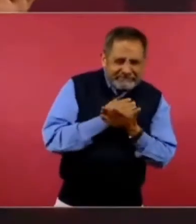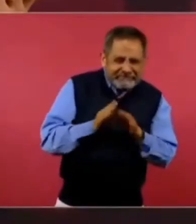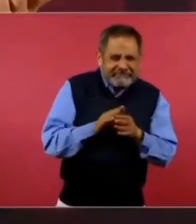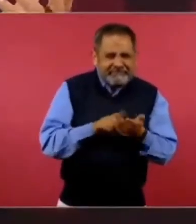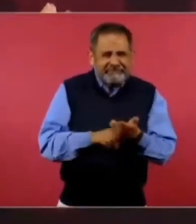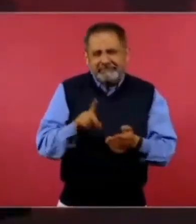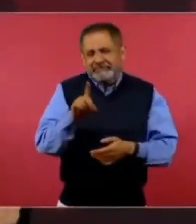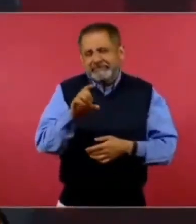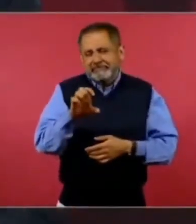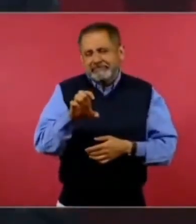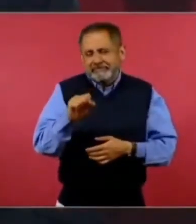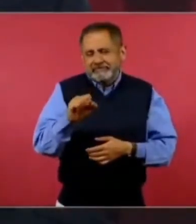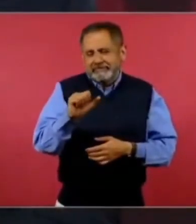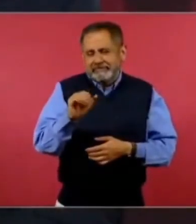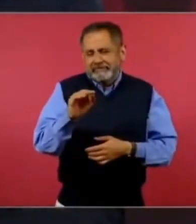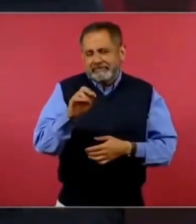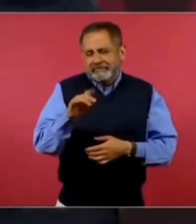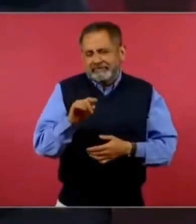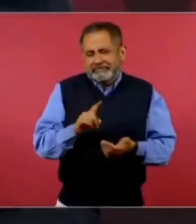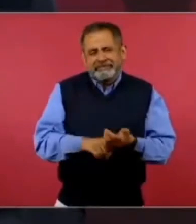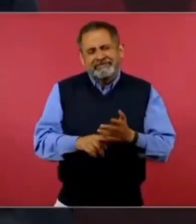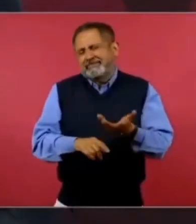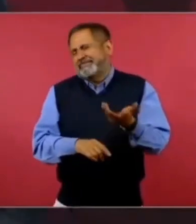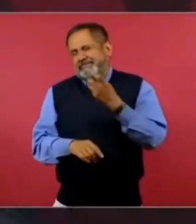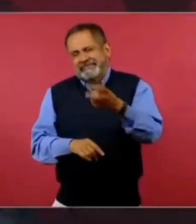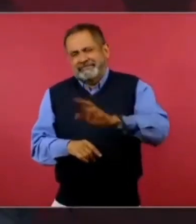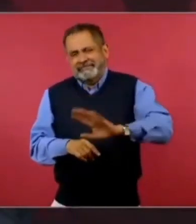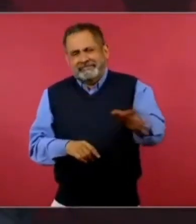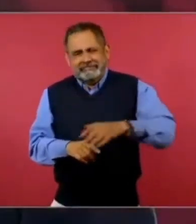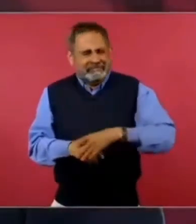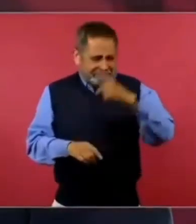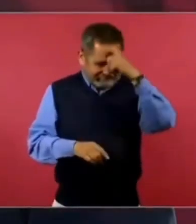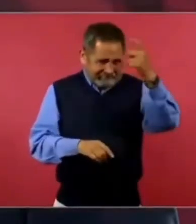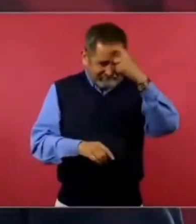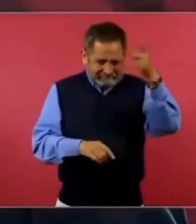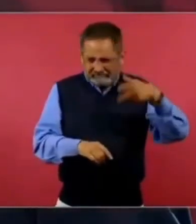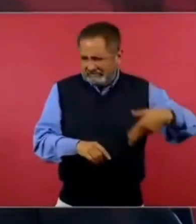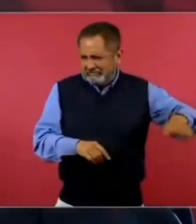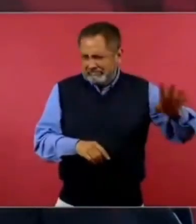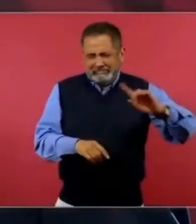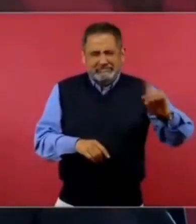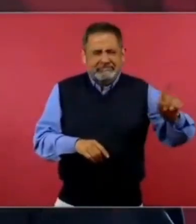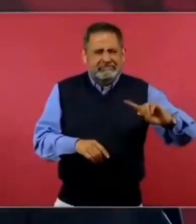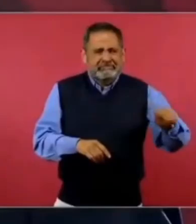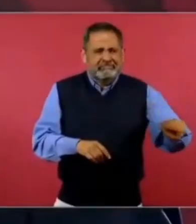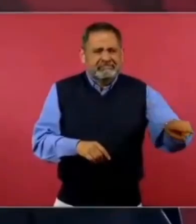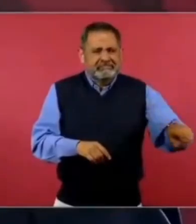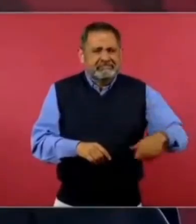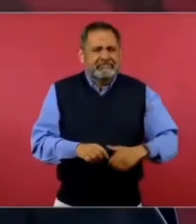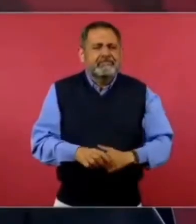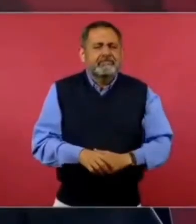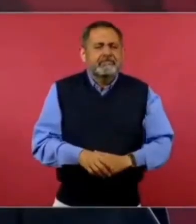fíjese. Sí. Eso lo inventaron los